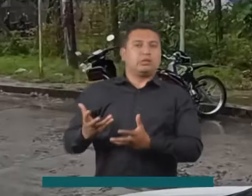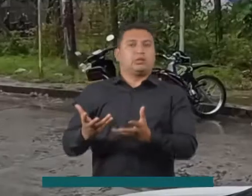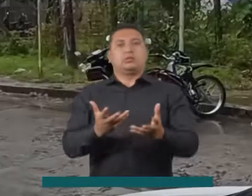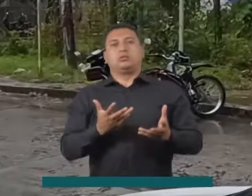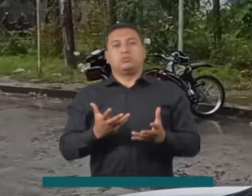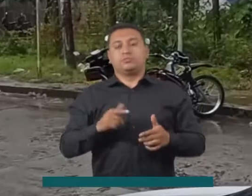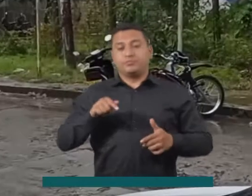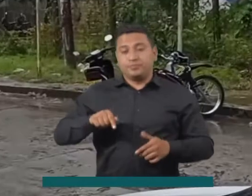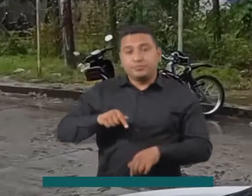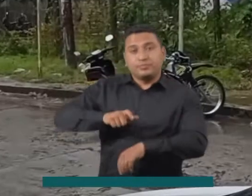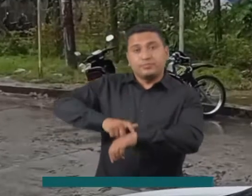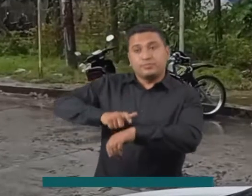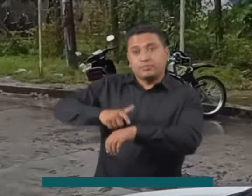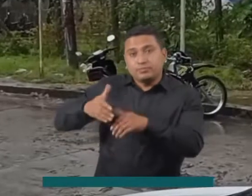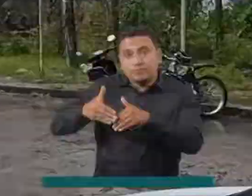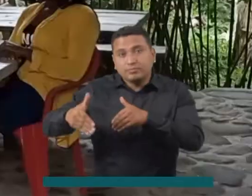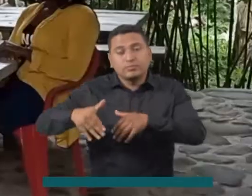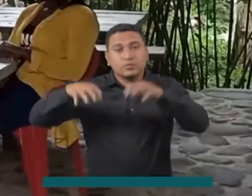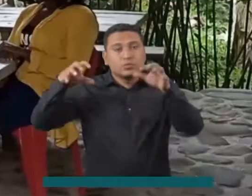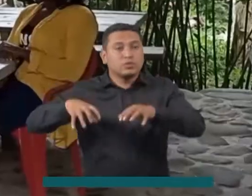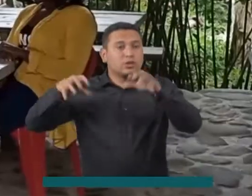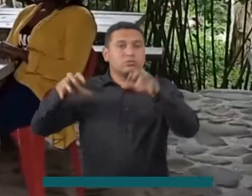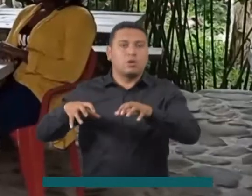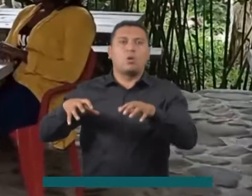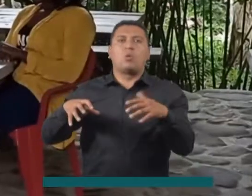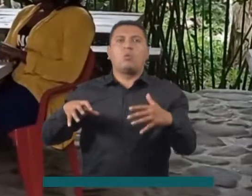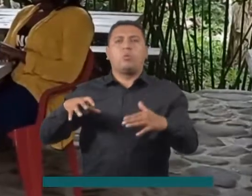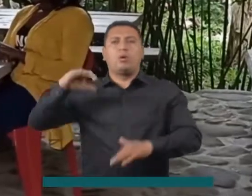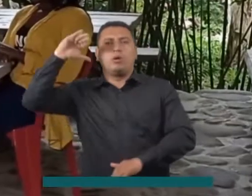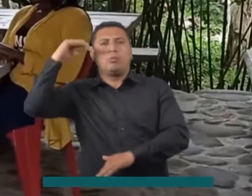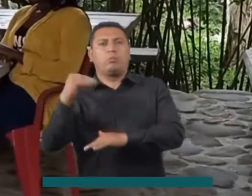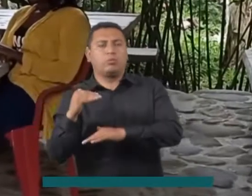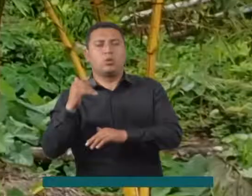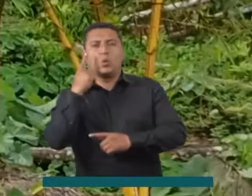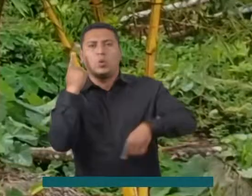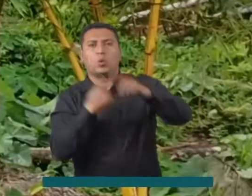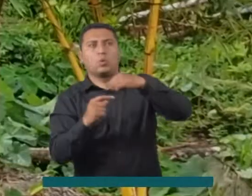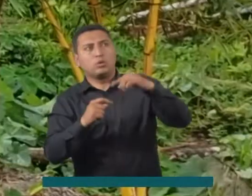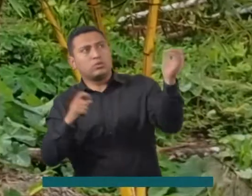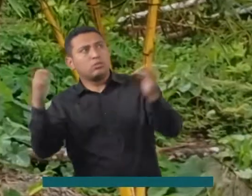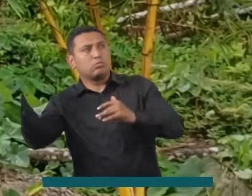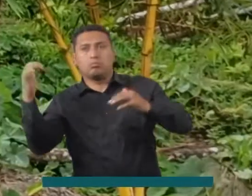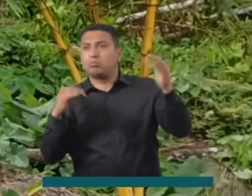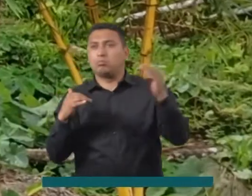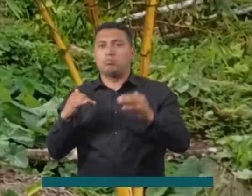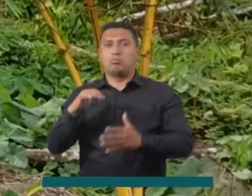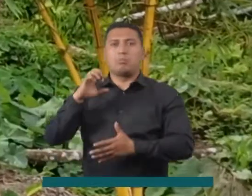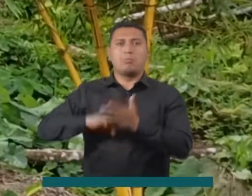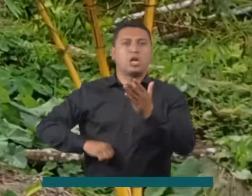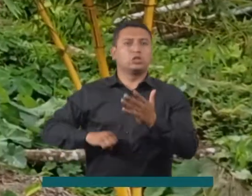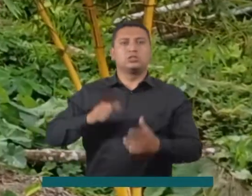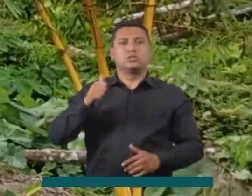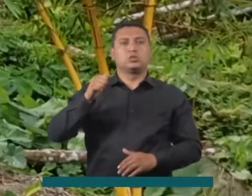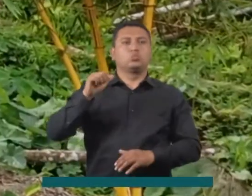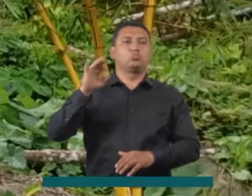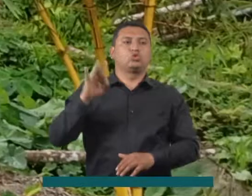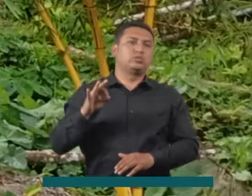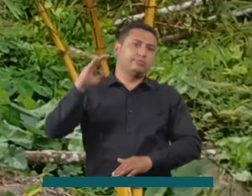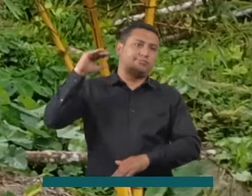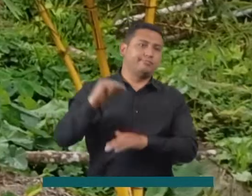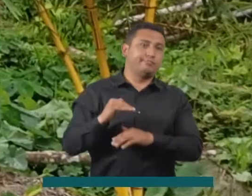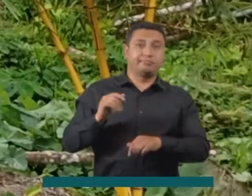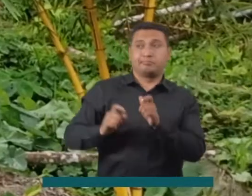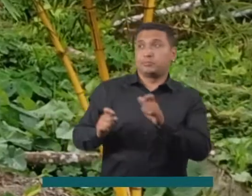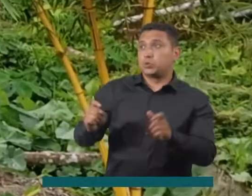en esta temporada de lluvias el flujo de turistas ha disminuido a un 10%. Es una afectación tremenda porque la gente ya